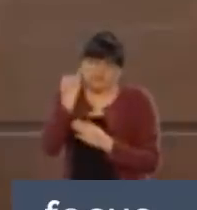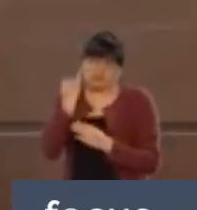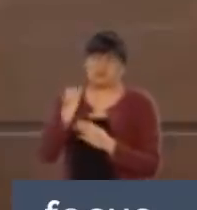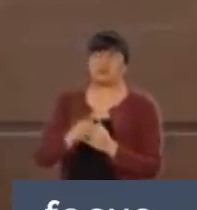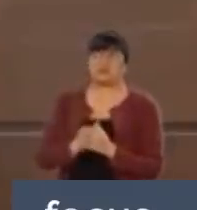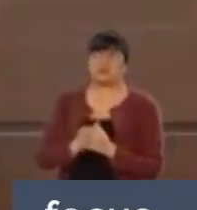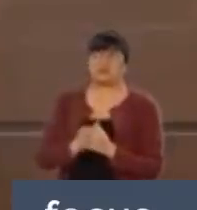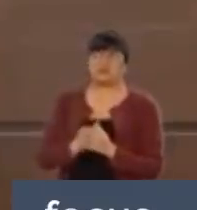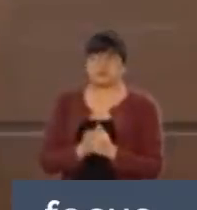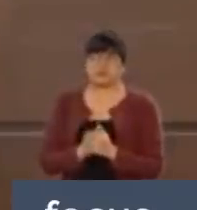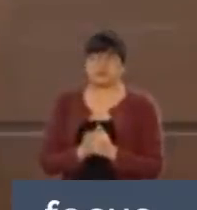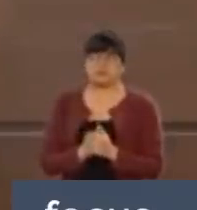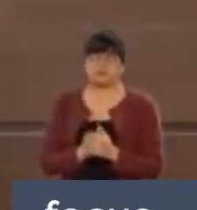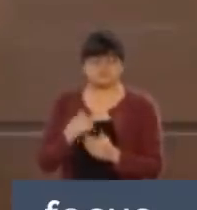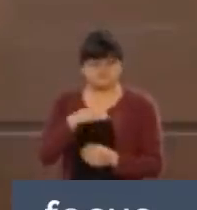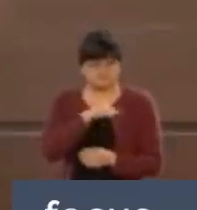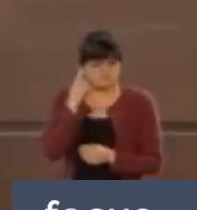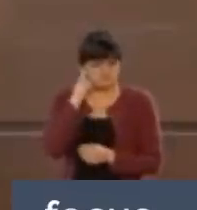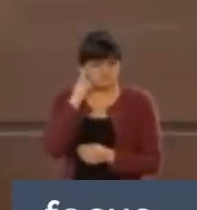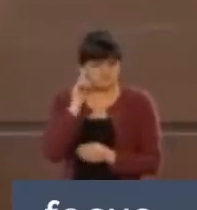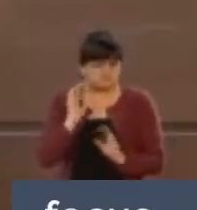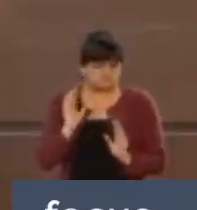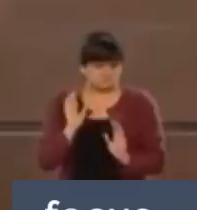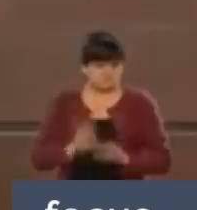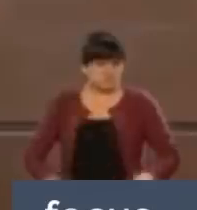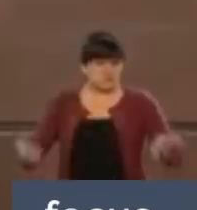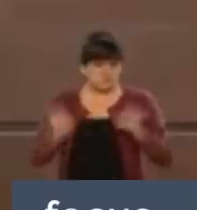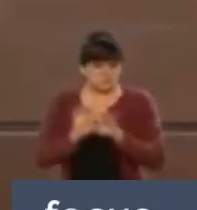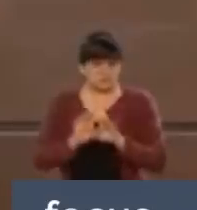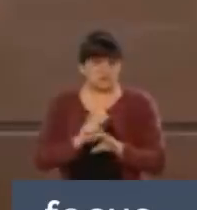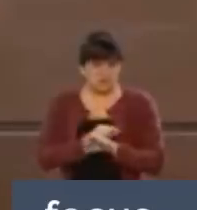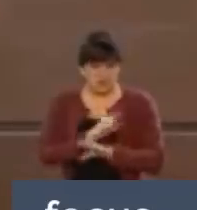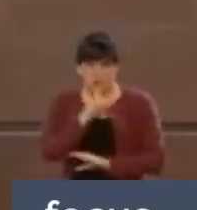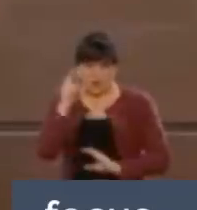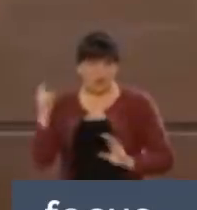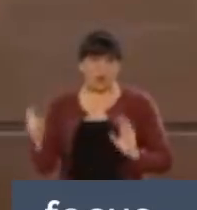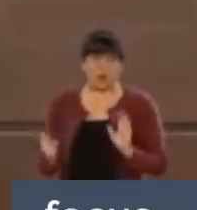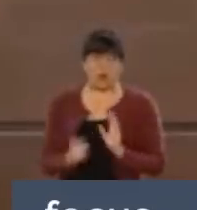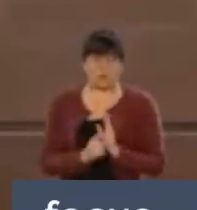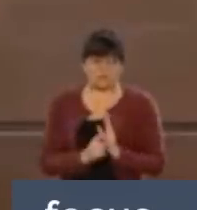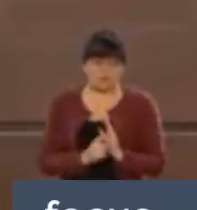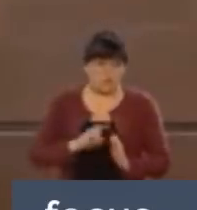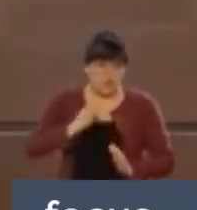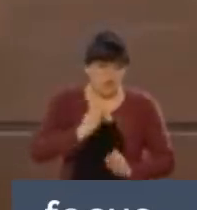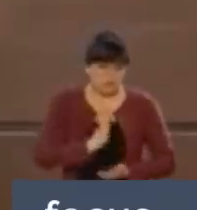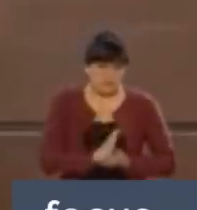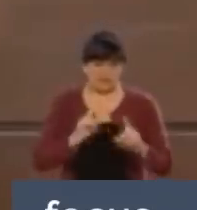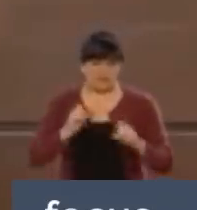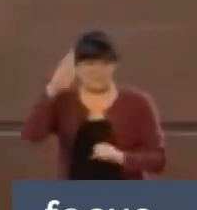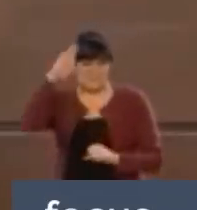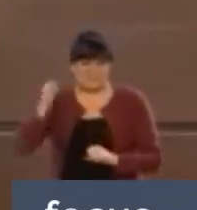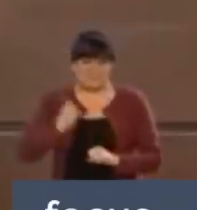por default todos los casos de presunto abuso policial van derecho a la justicia penal militar o al